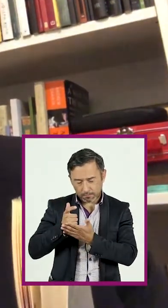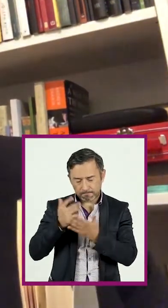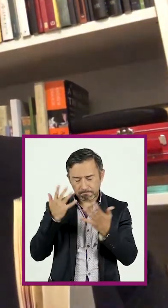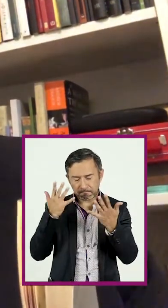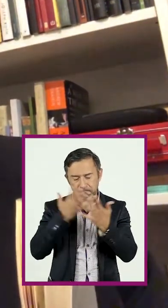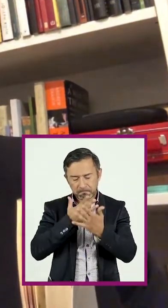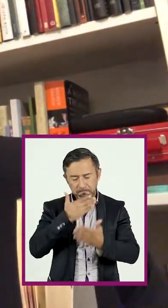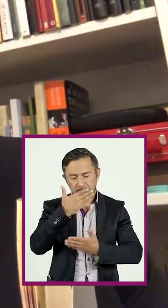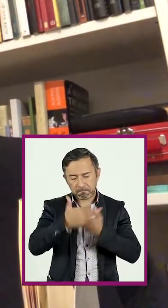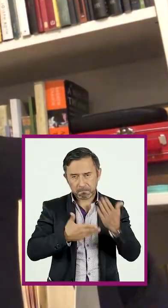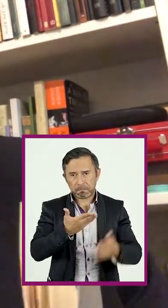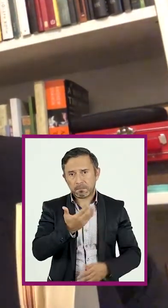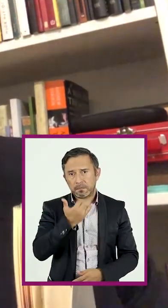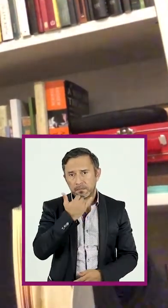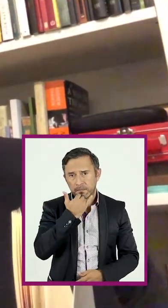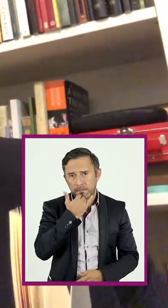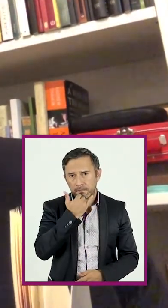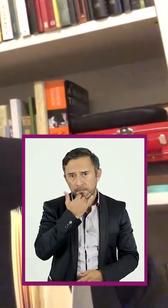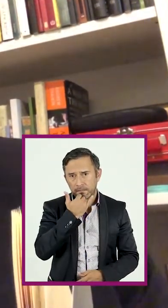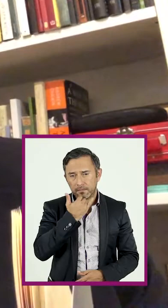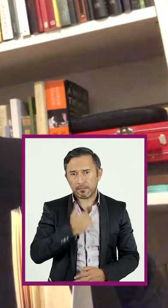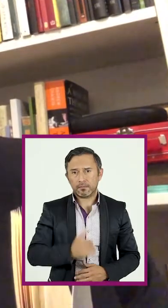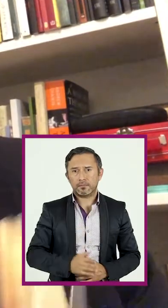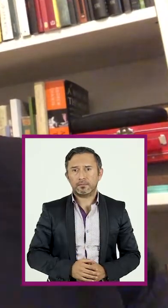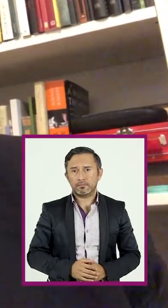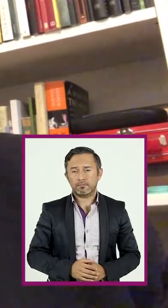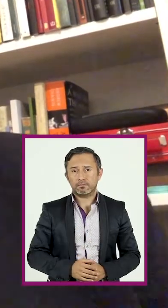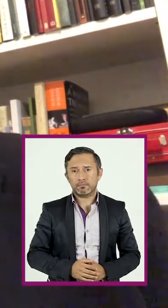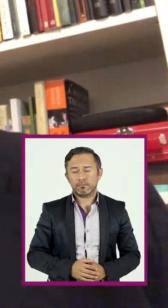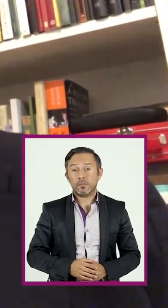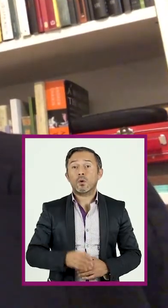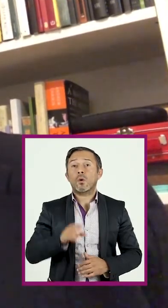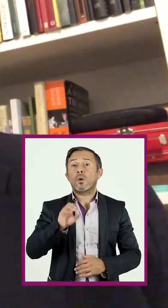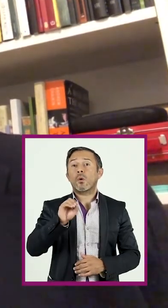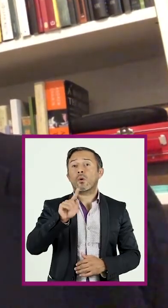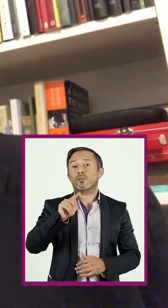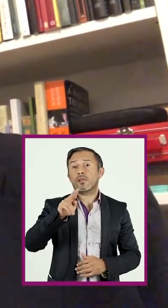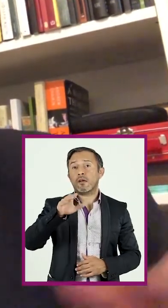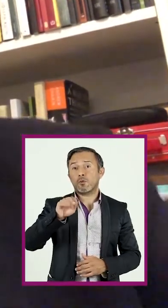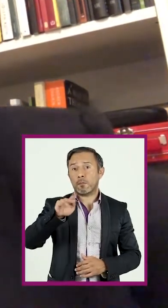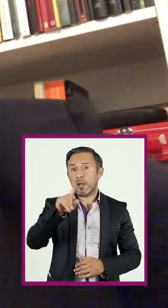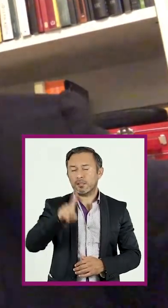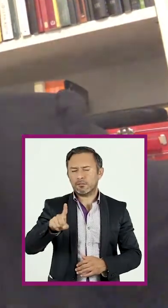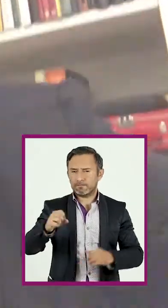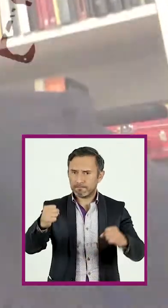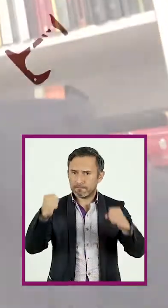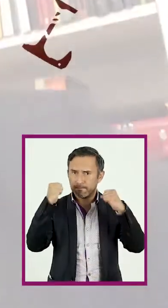Tuve que pedirle perdón. Y que viva Octavio Paz,